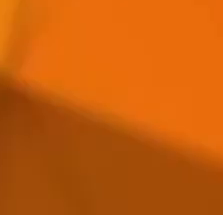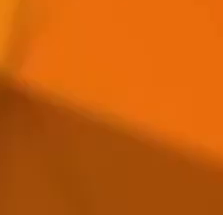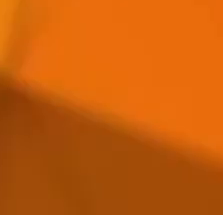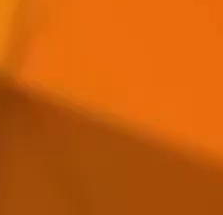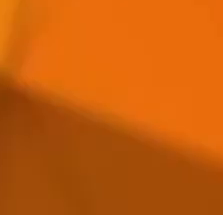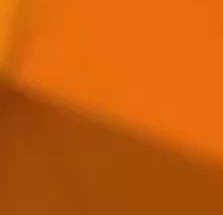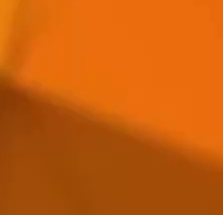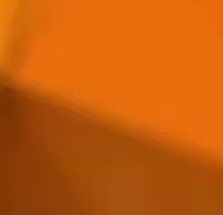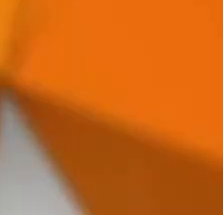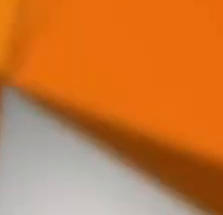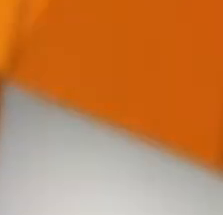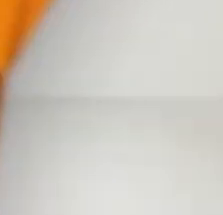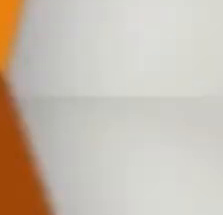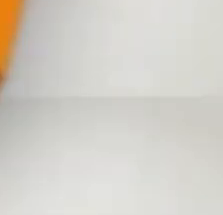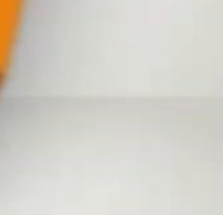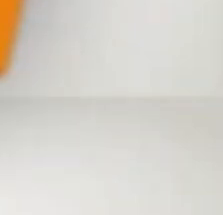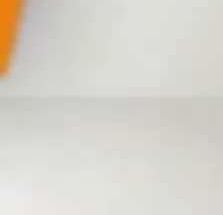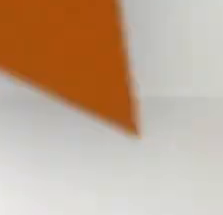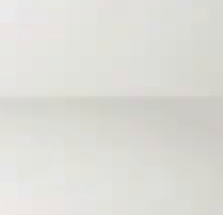¡Gracias!